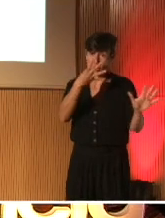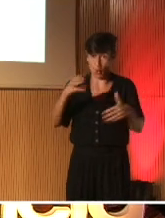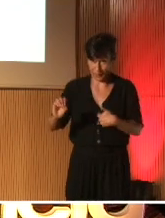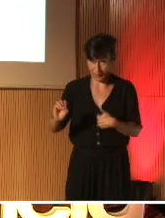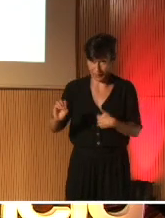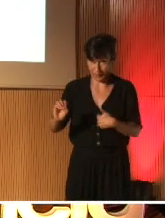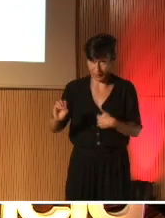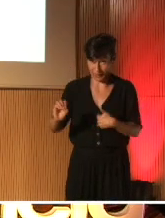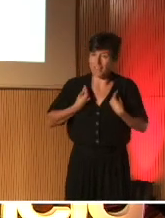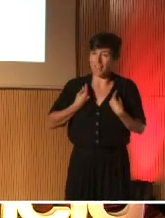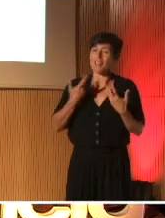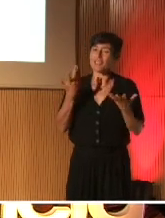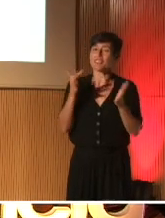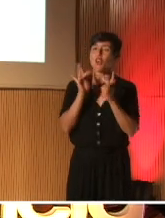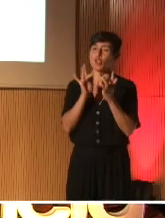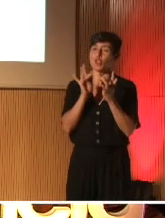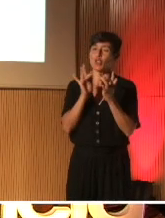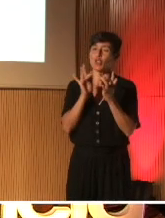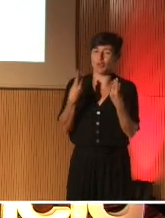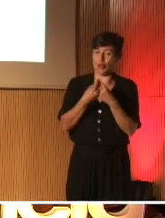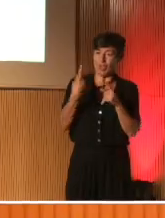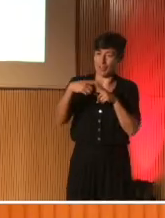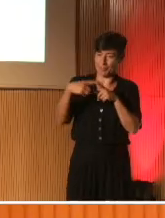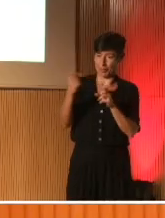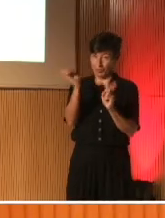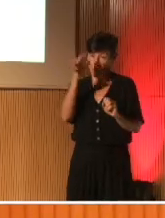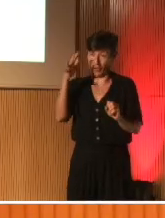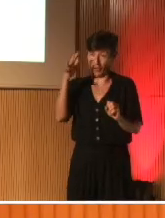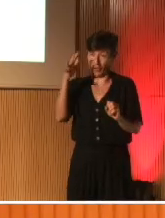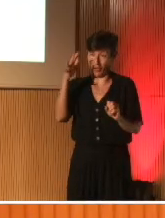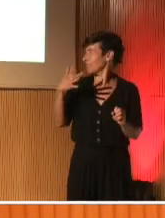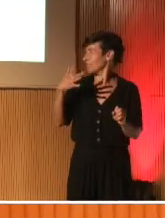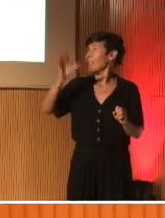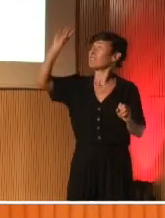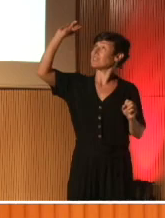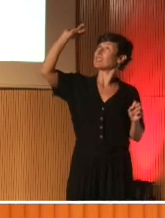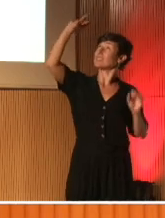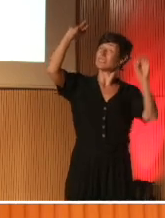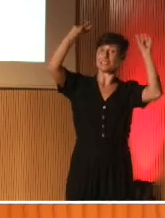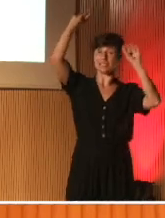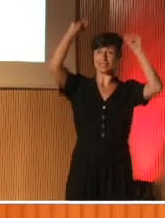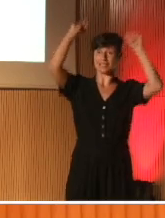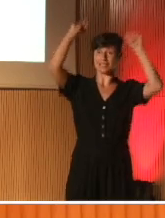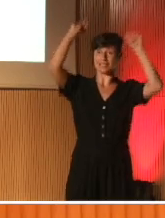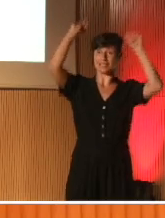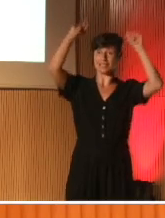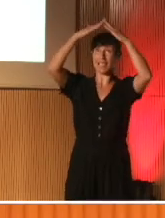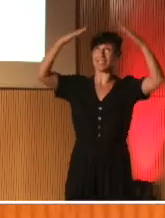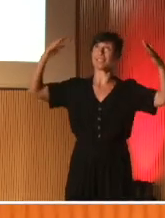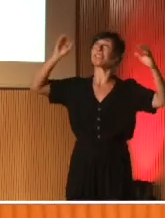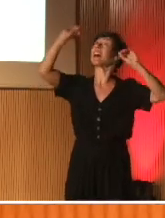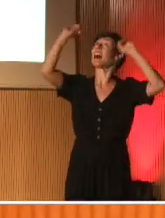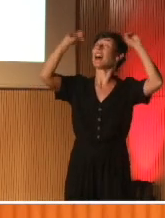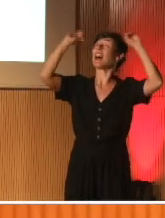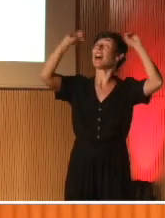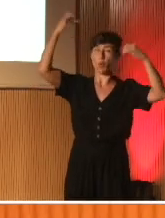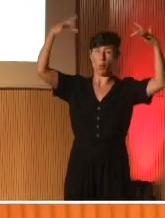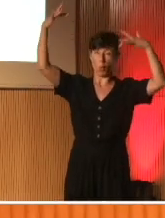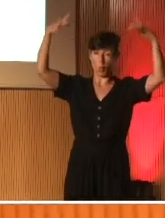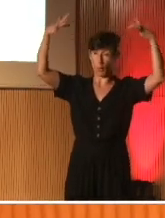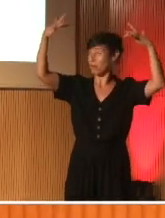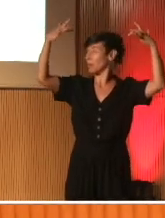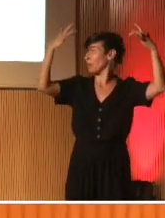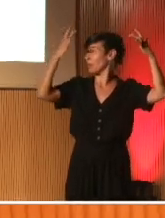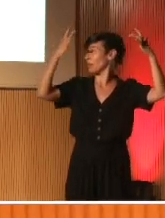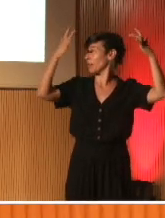efectivamente estas estrellitas que nos poníamos en el techo de la habitación son materiales suministren test lo que pasa es que en lugar de estar